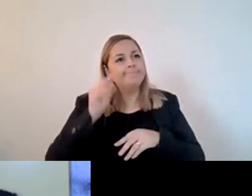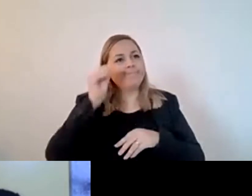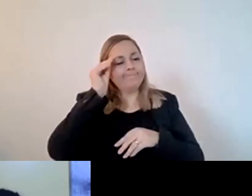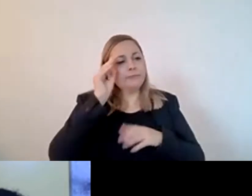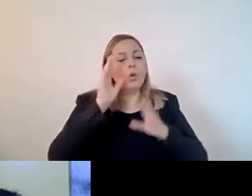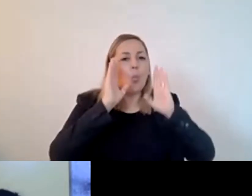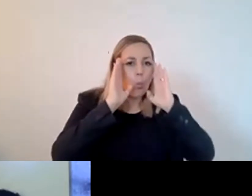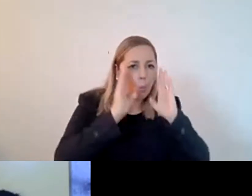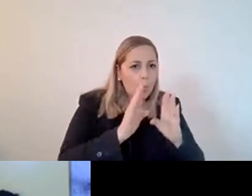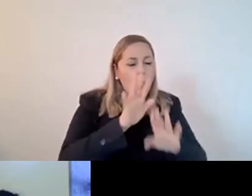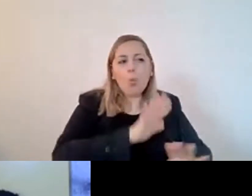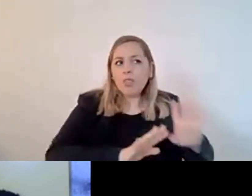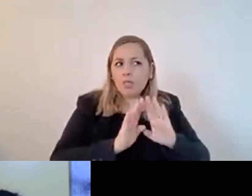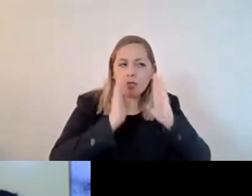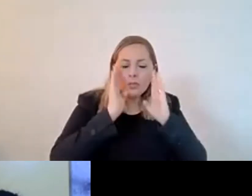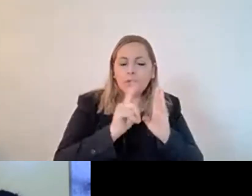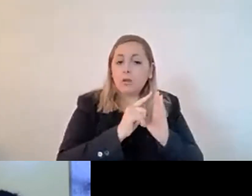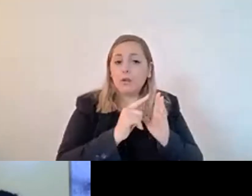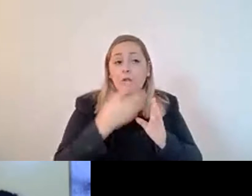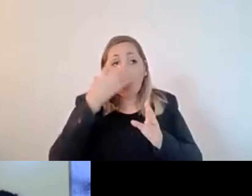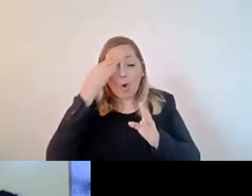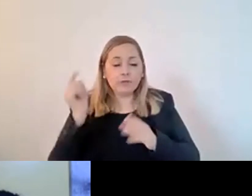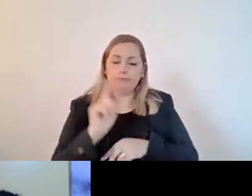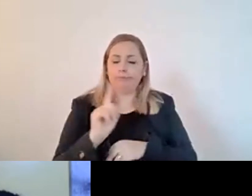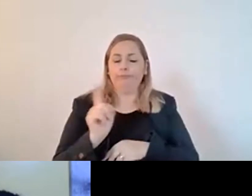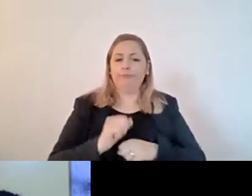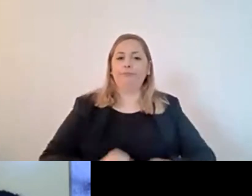y atenderlas, no dejarlas pasar.